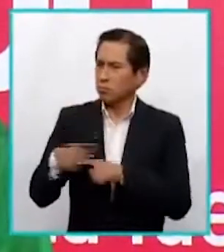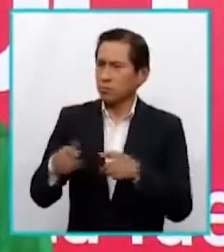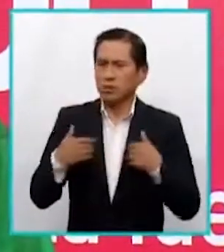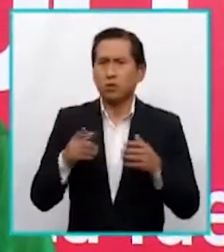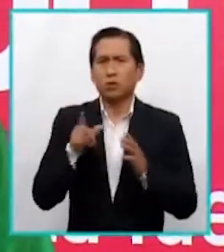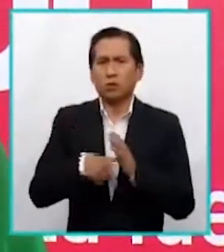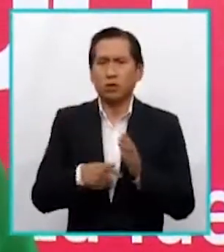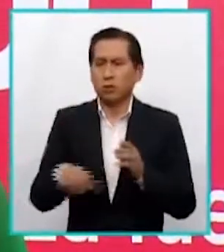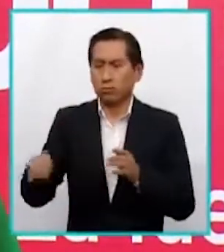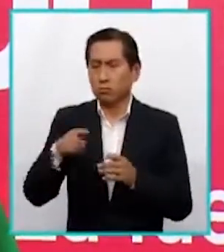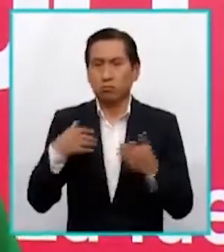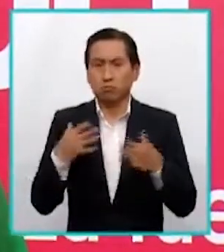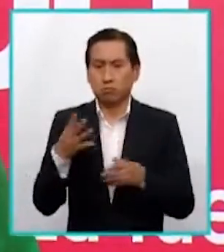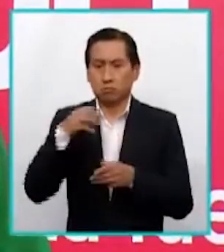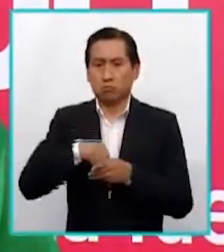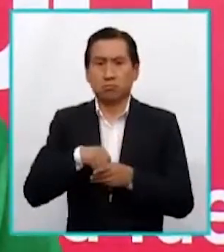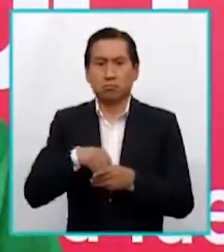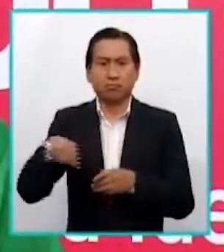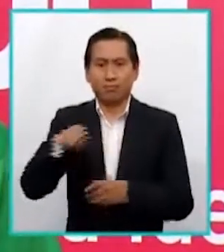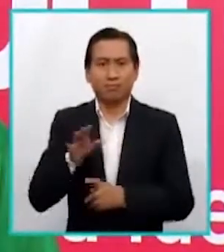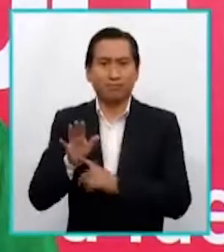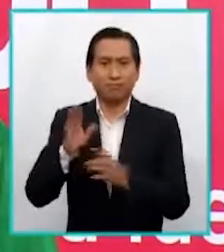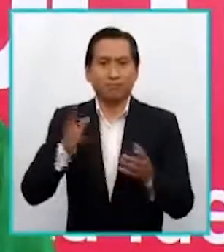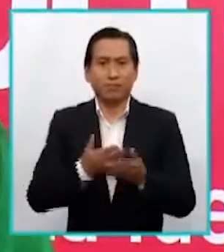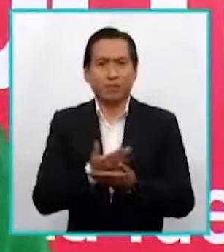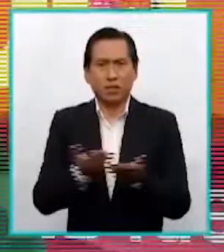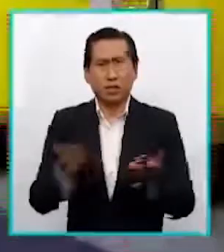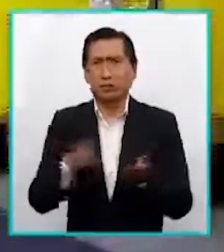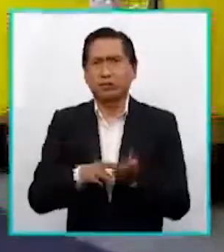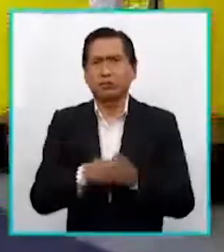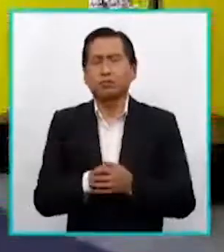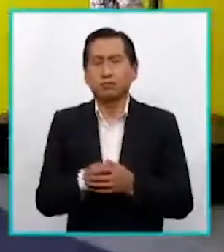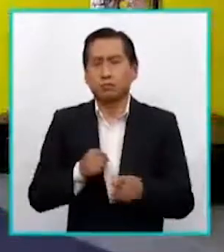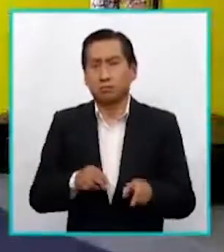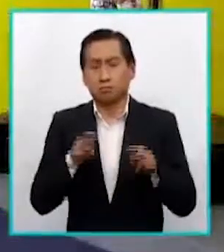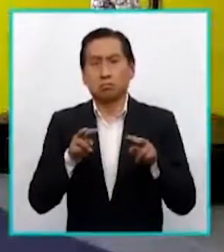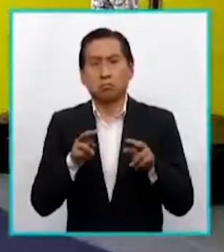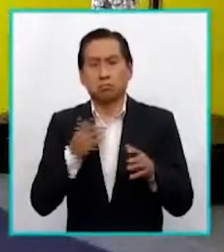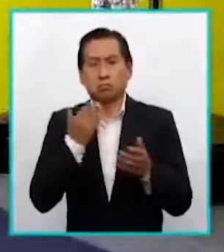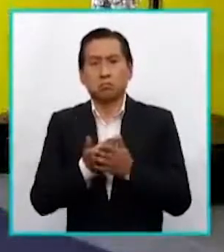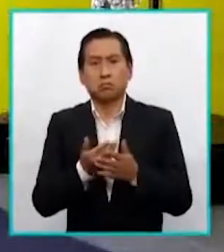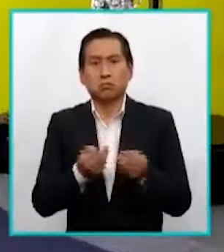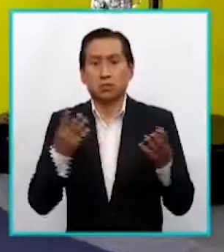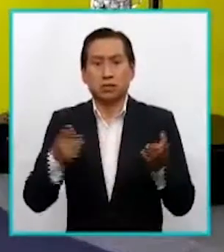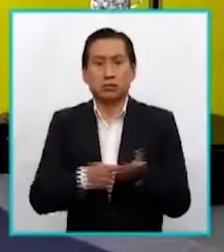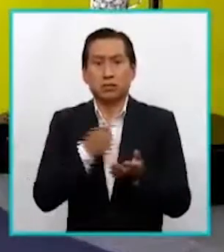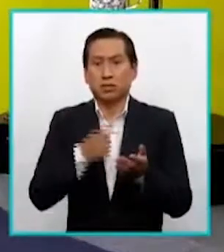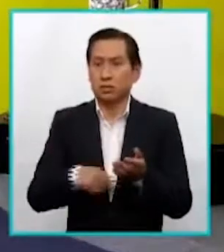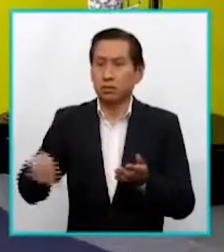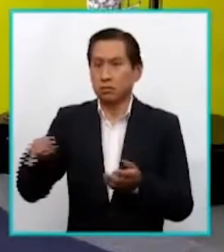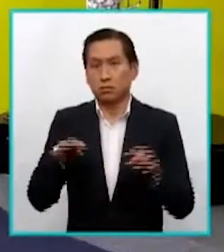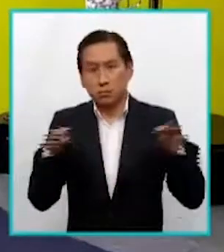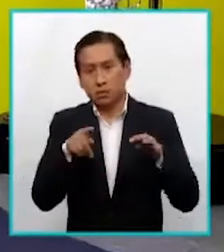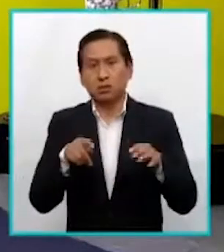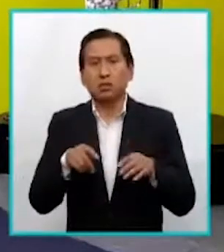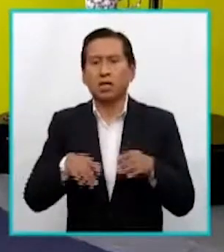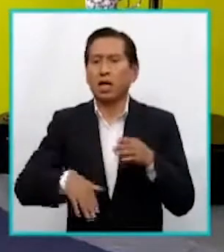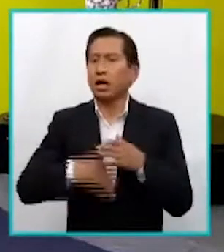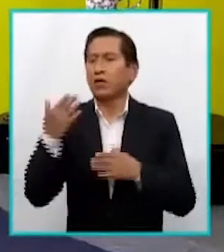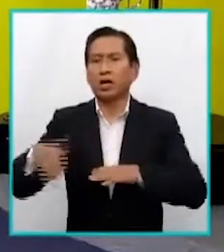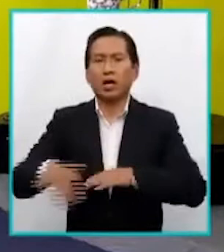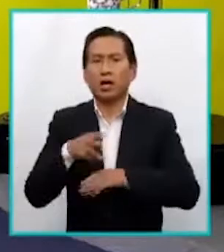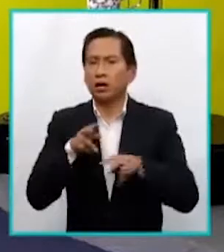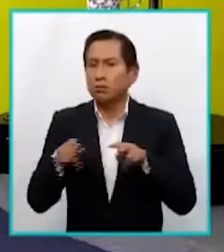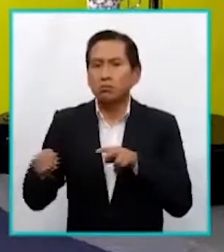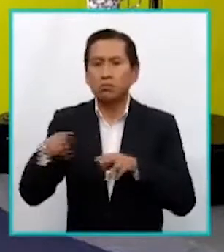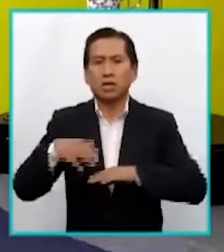luego sí. las recogen y las llevan a ustedes al escenario donde estén. Por eso me llama la atención, porque muchas veces estamos en los espacios públicos, vemos